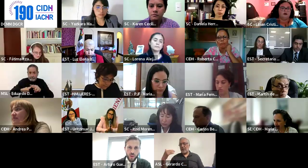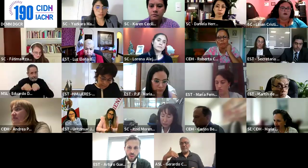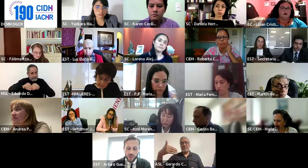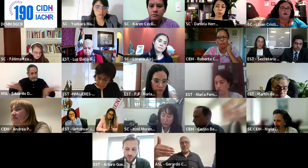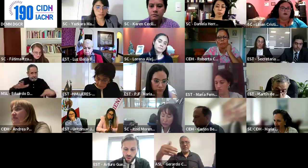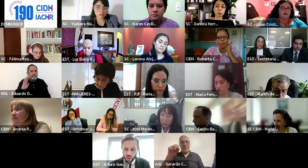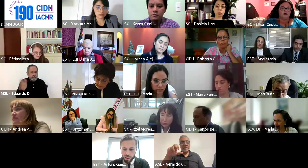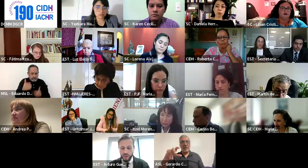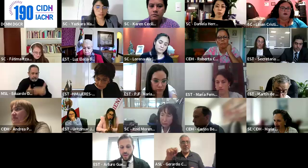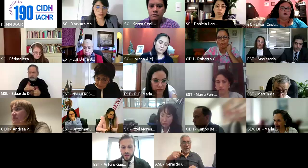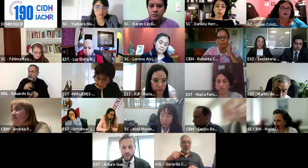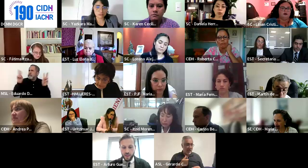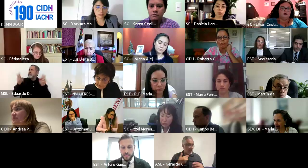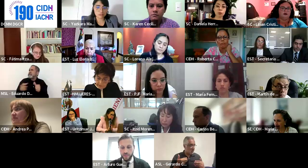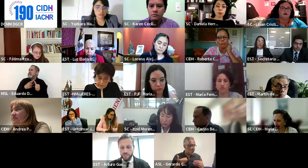Empezamos con derecho de